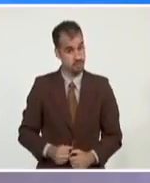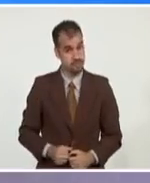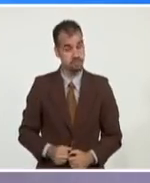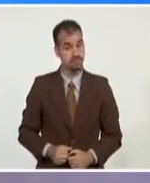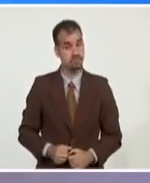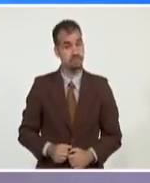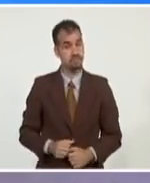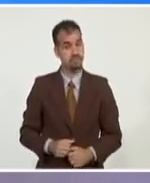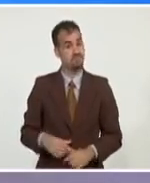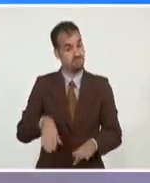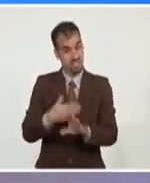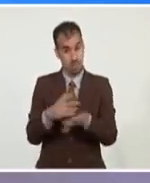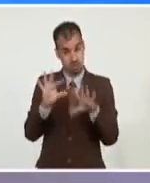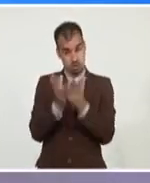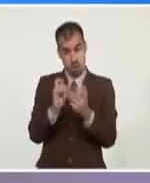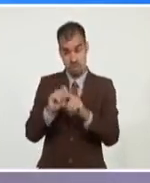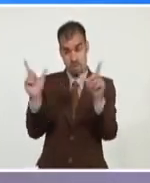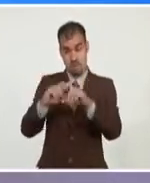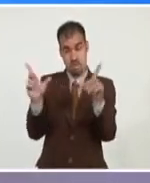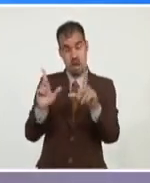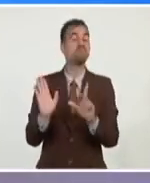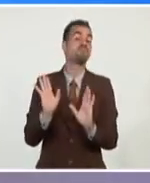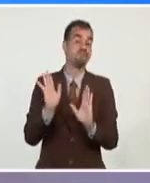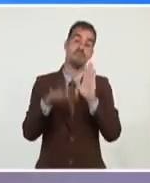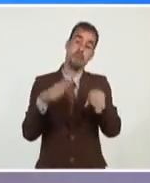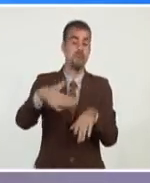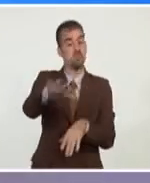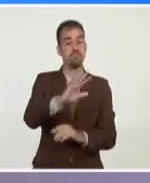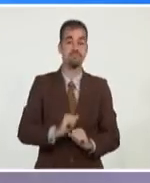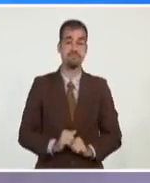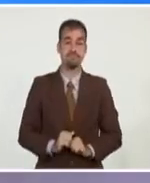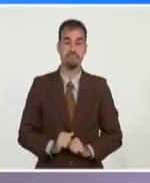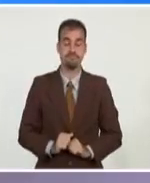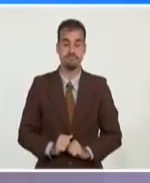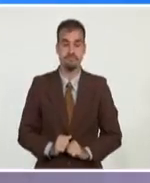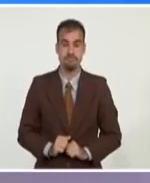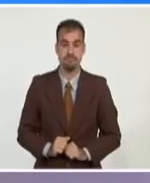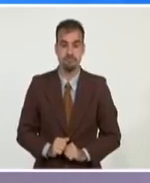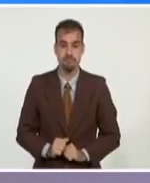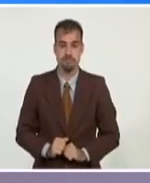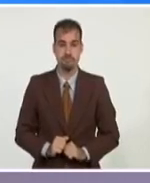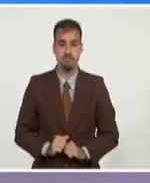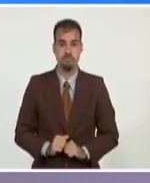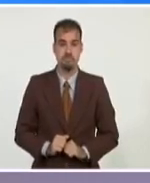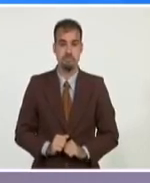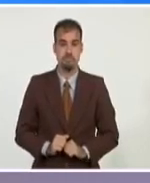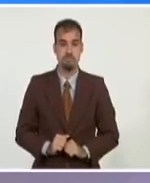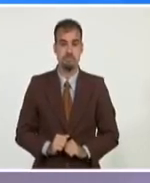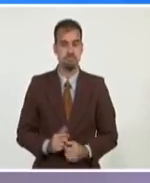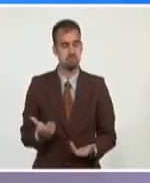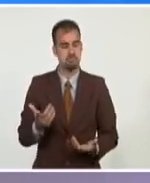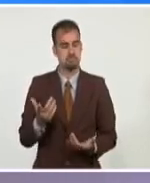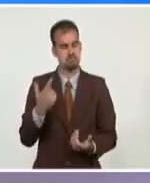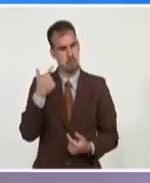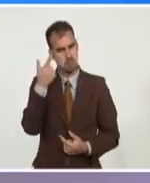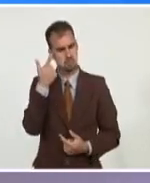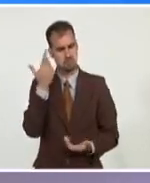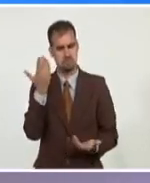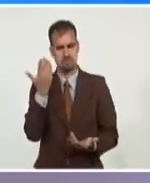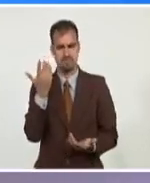de estas pruebas, bueno, ya eso queda de parte de todos nosotros, ¿eh? Yo no creo que muchos recuerden lo que